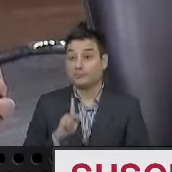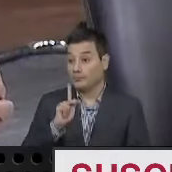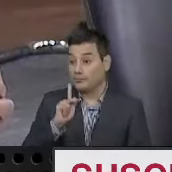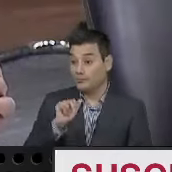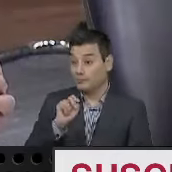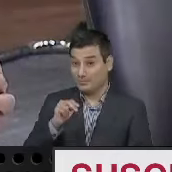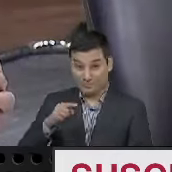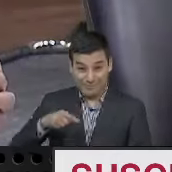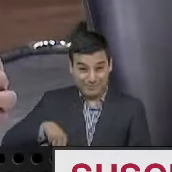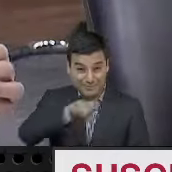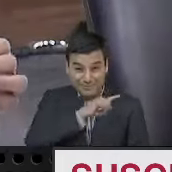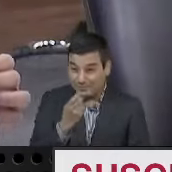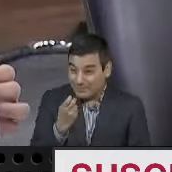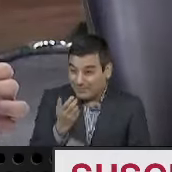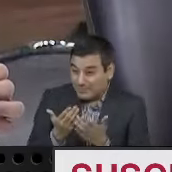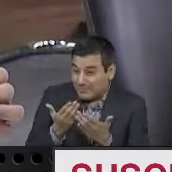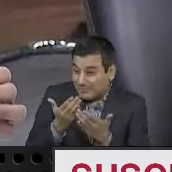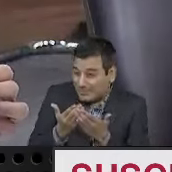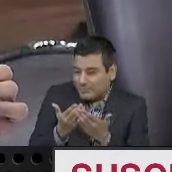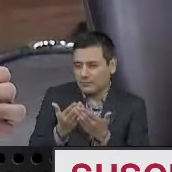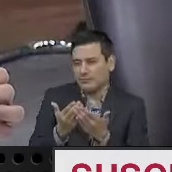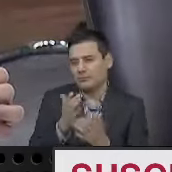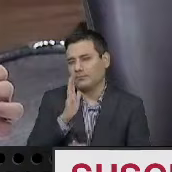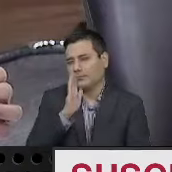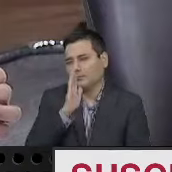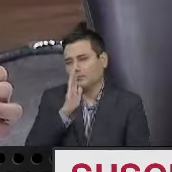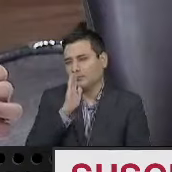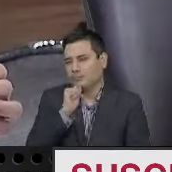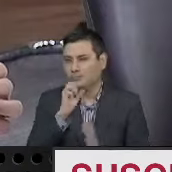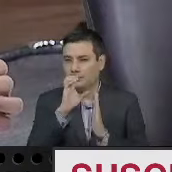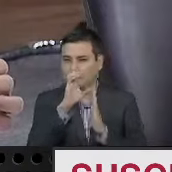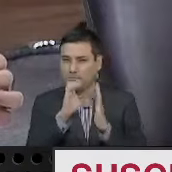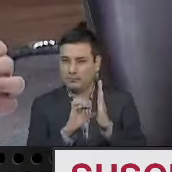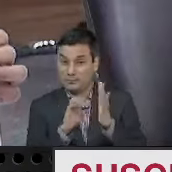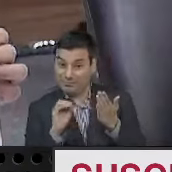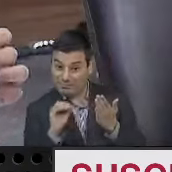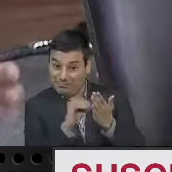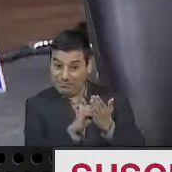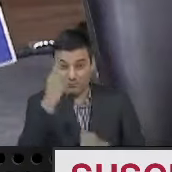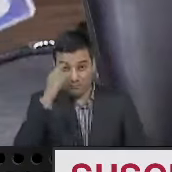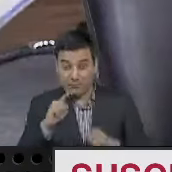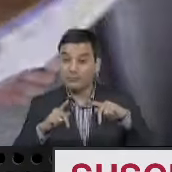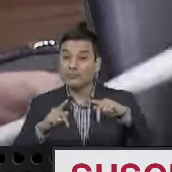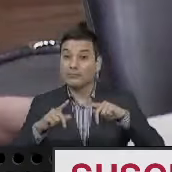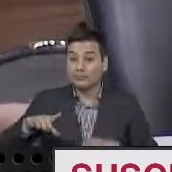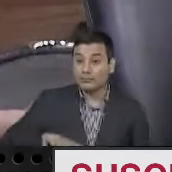vamos a avalar una propuesta que quiere Elevar a Rango constitucional el clientelismo